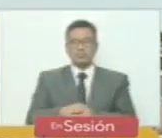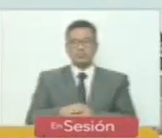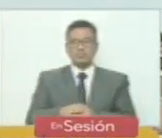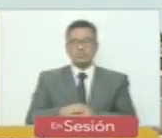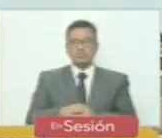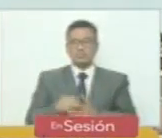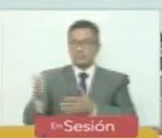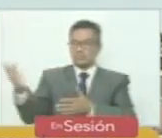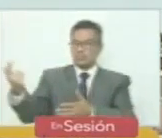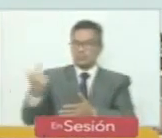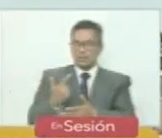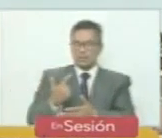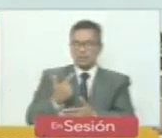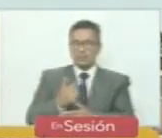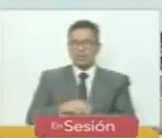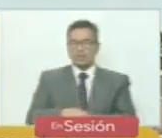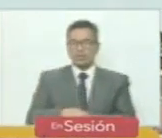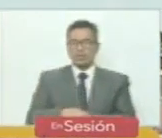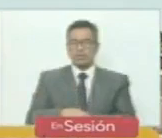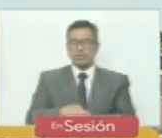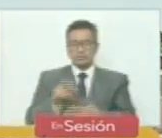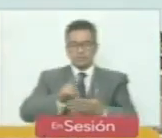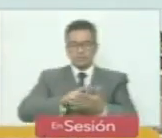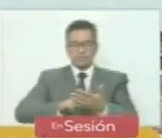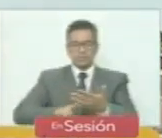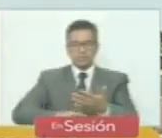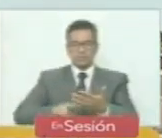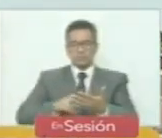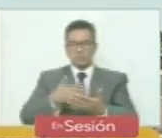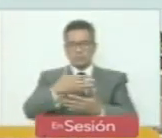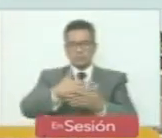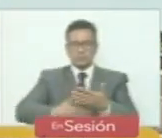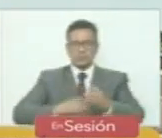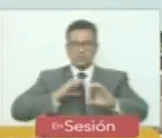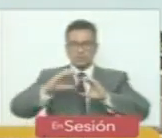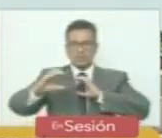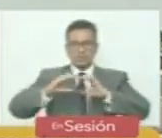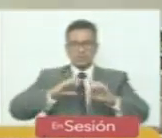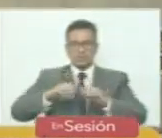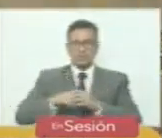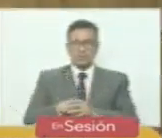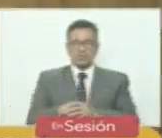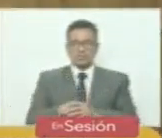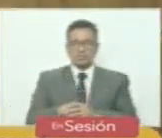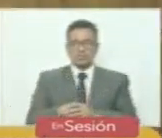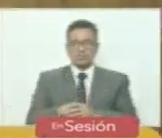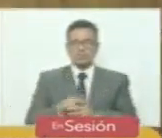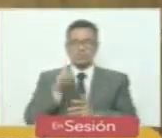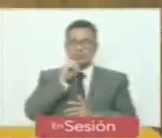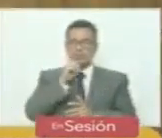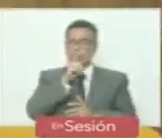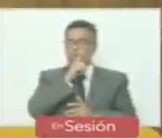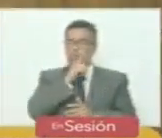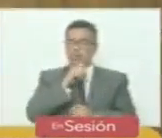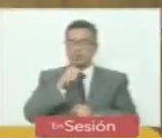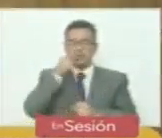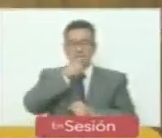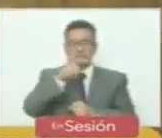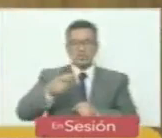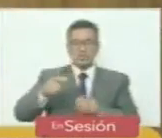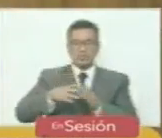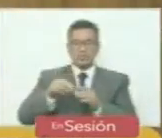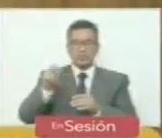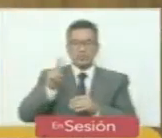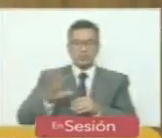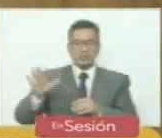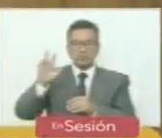Me trae por acá leer el siguiente comunicado. En nombre del glorioso pueblo de la República